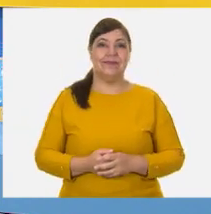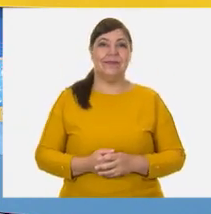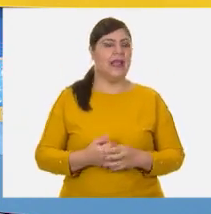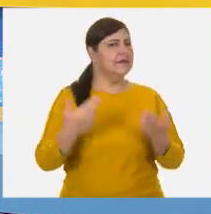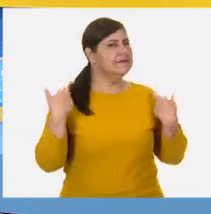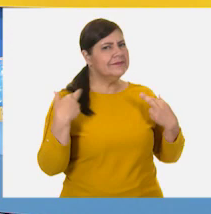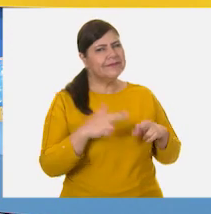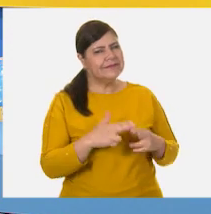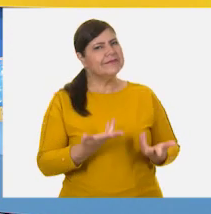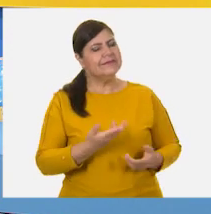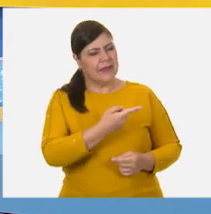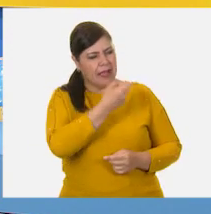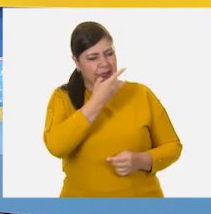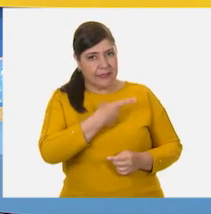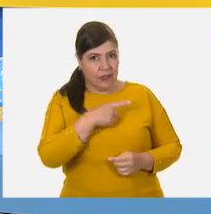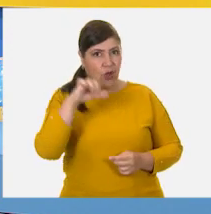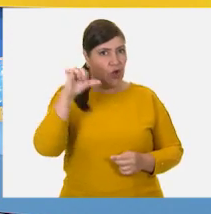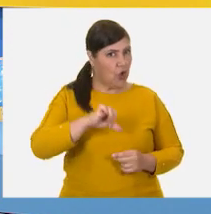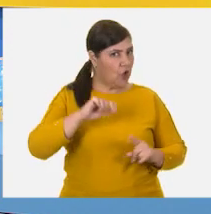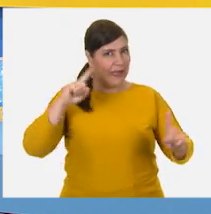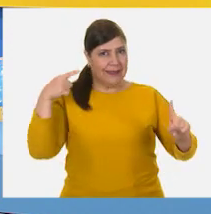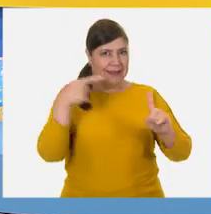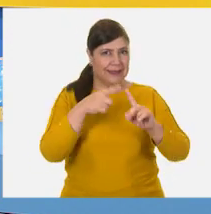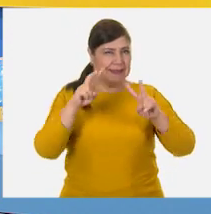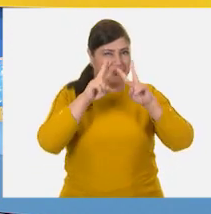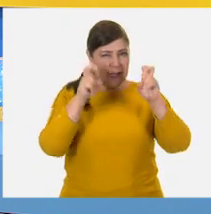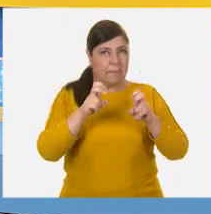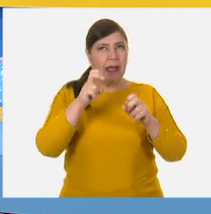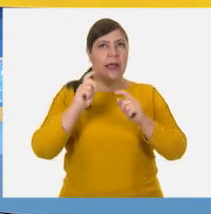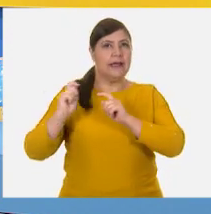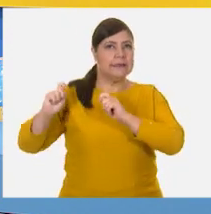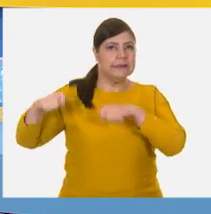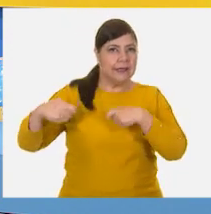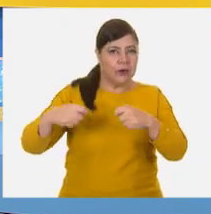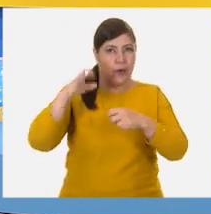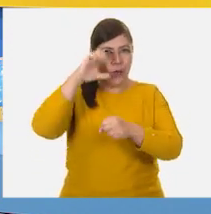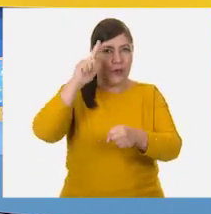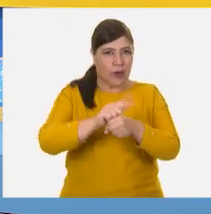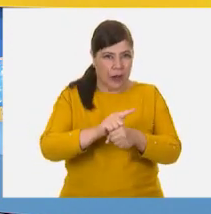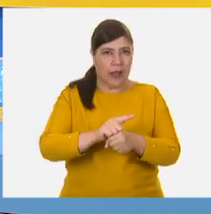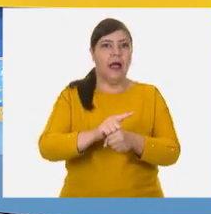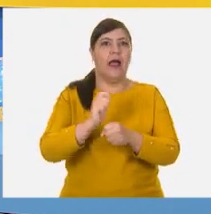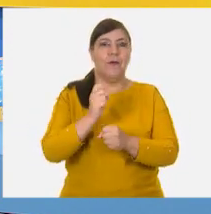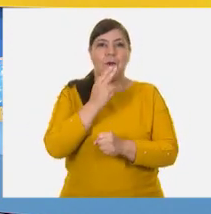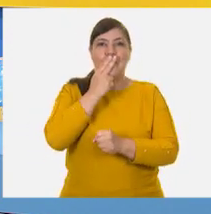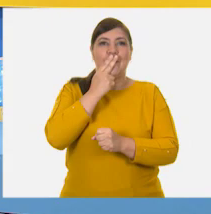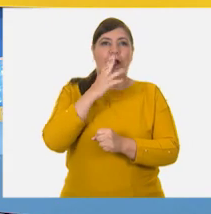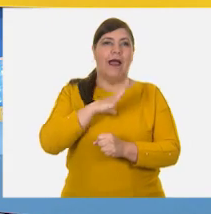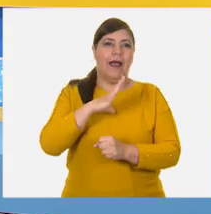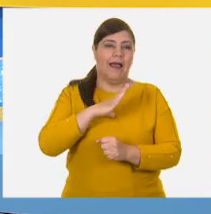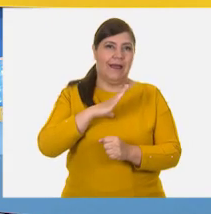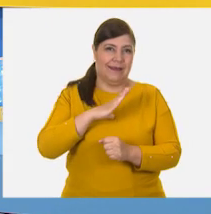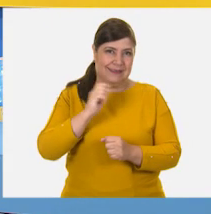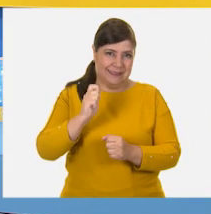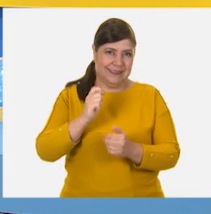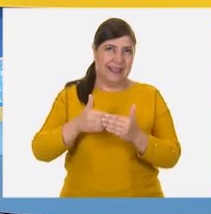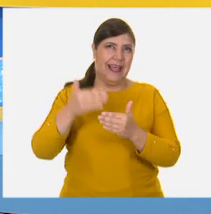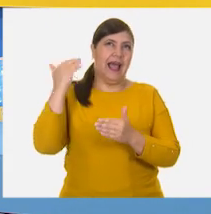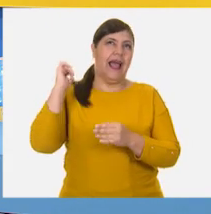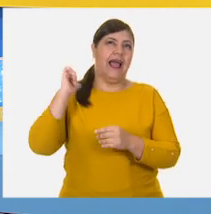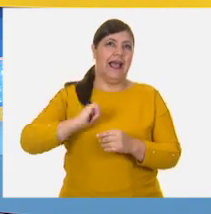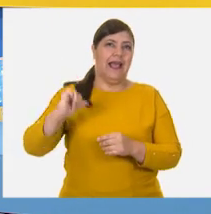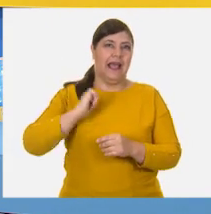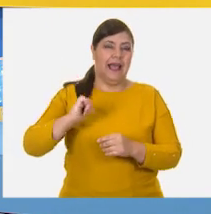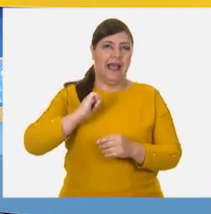Maestra, dime que hoy también vamos a platicar sobre la herencia cultural que conservamos hasta hoy en día del pasado